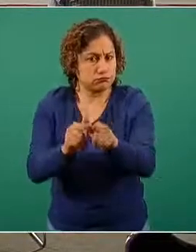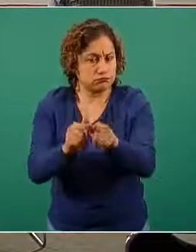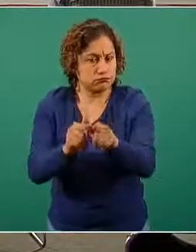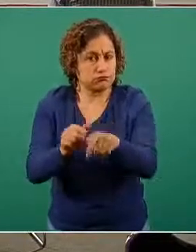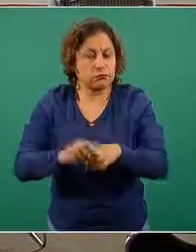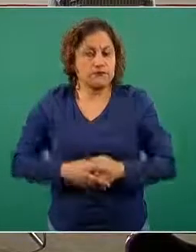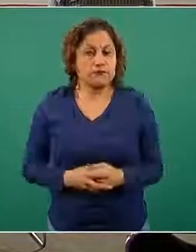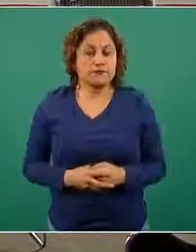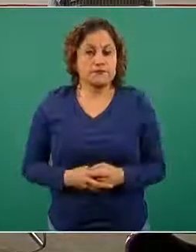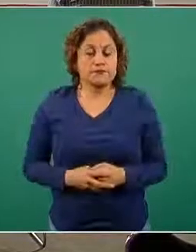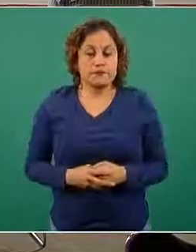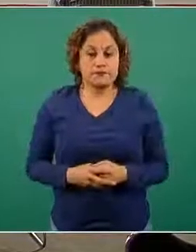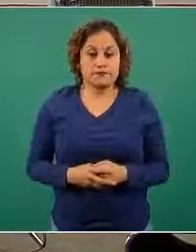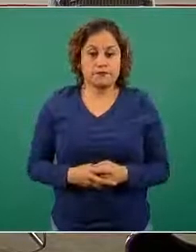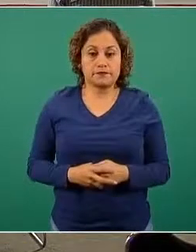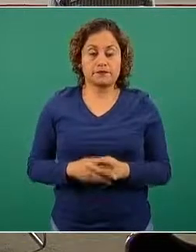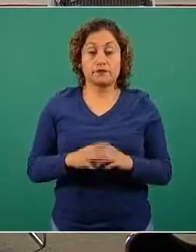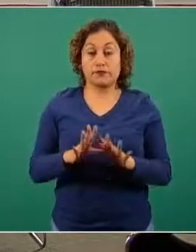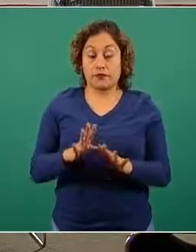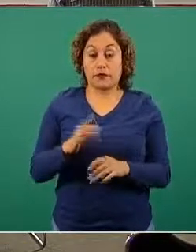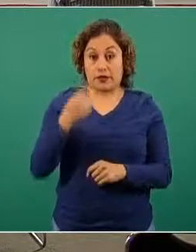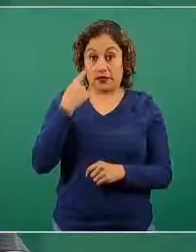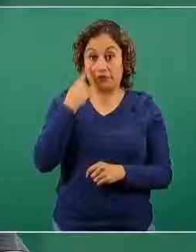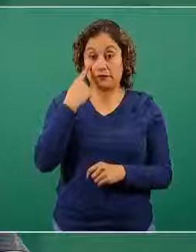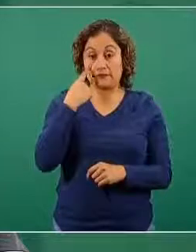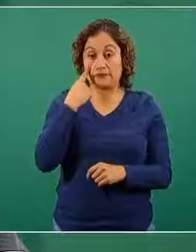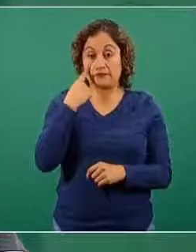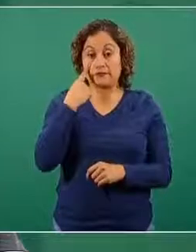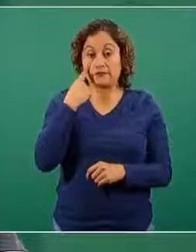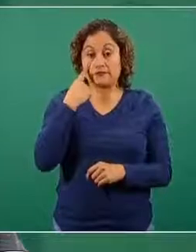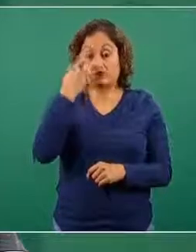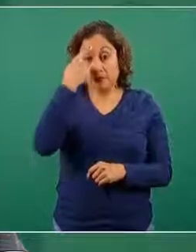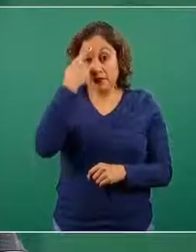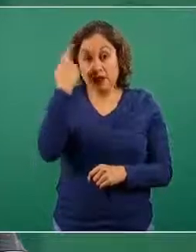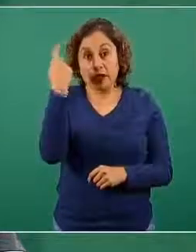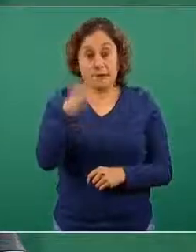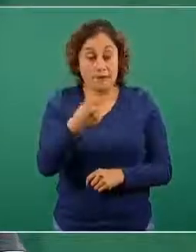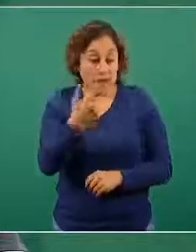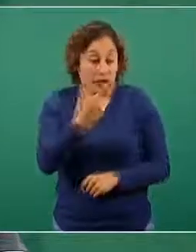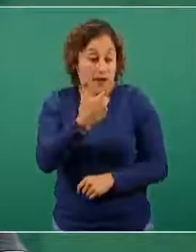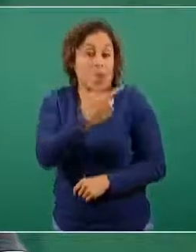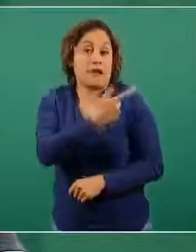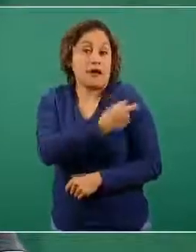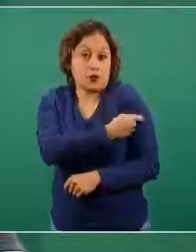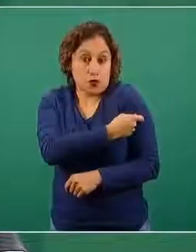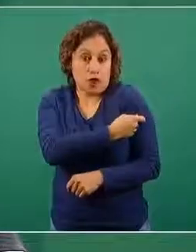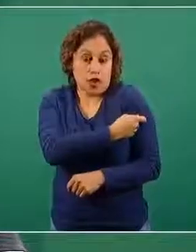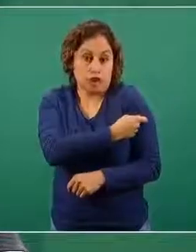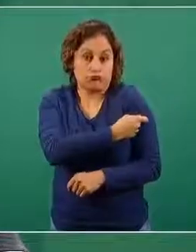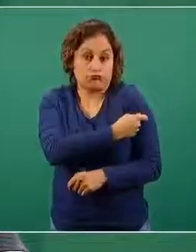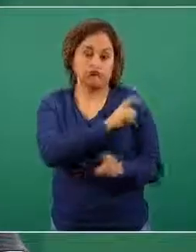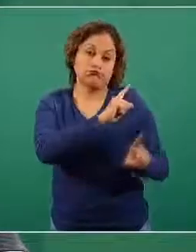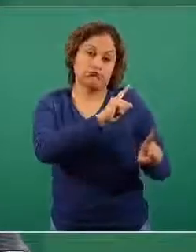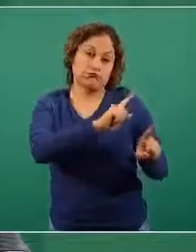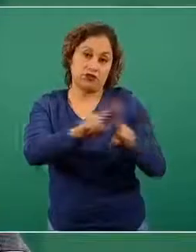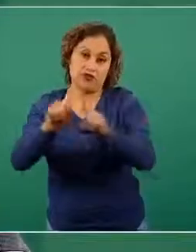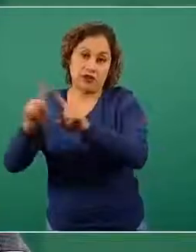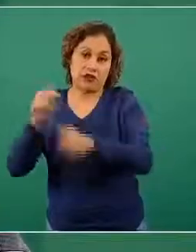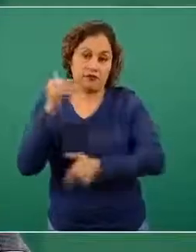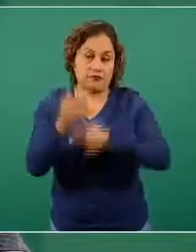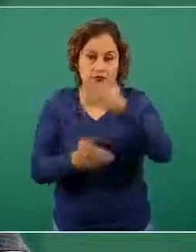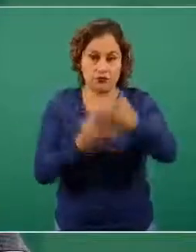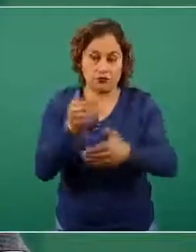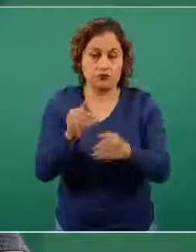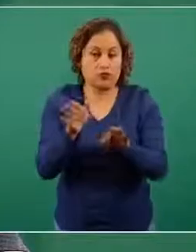Todos los posicionamientos son técnicos para la utilización de la vacuna, pasan por grupos de expertos, por diferentes etapas,